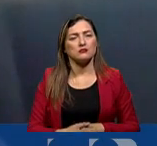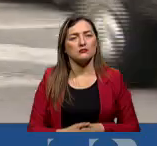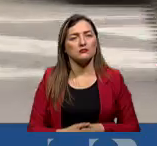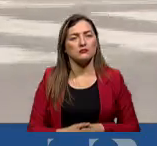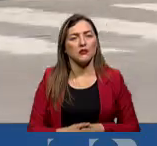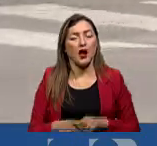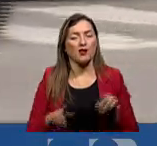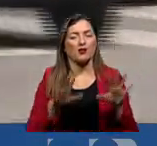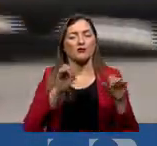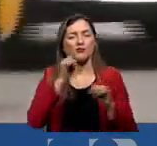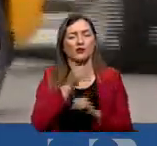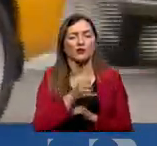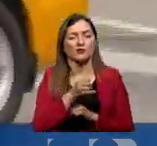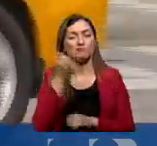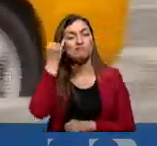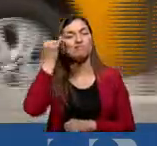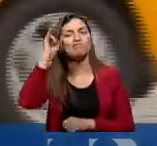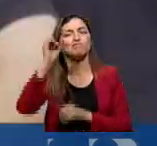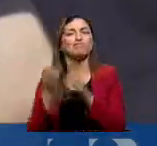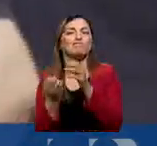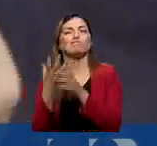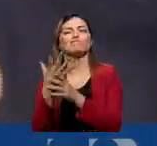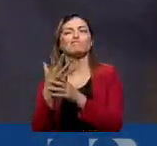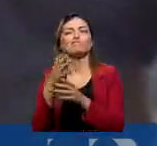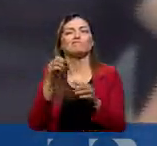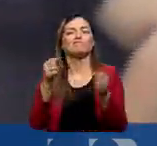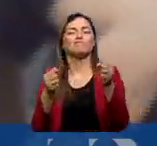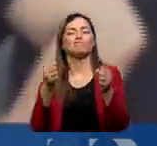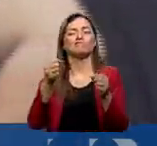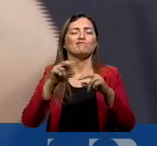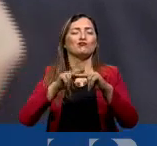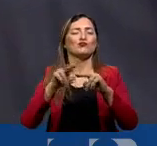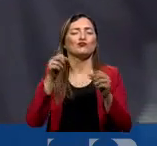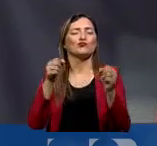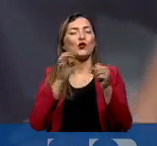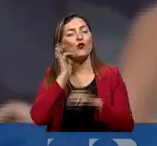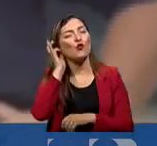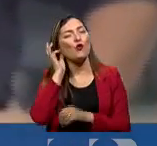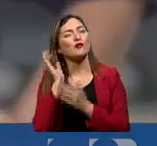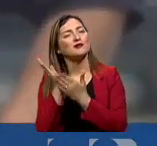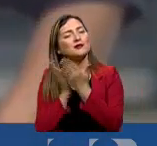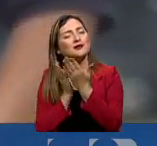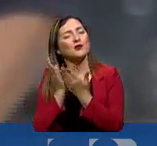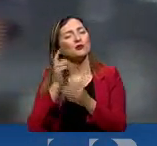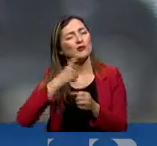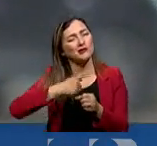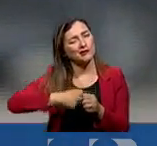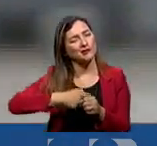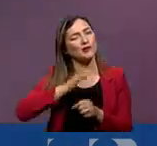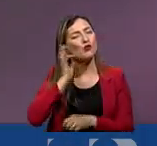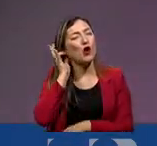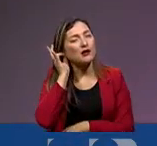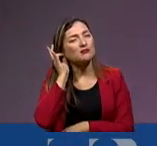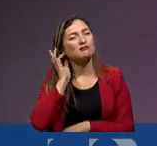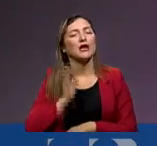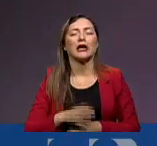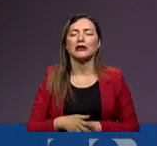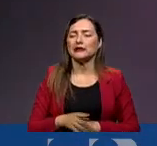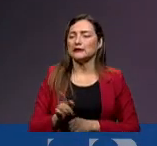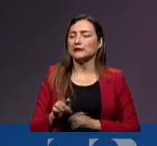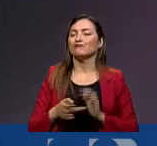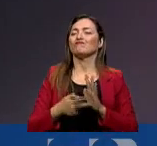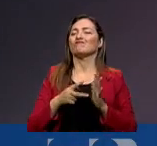le han de salir de lado la idea de crear una flota de taxis conducidos por mujeres dando servicio exclusivamente a mujeres también